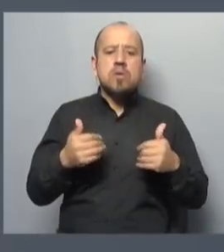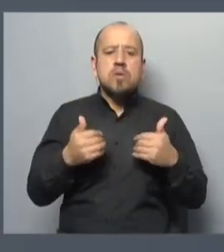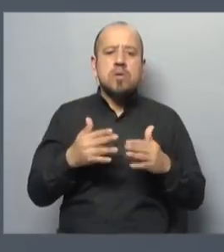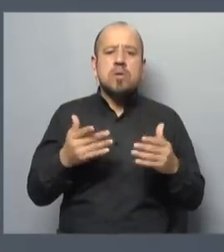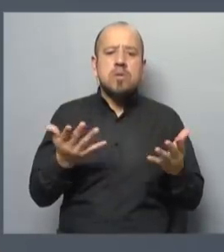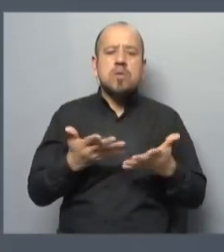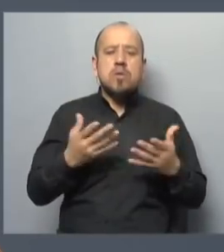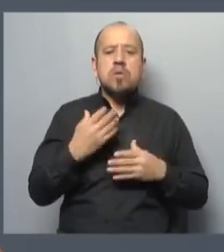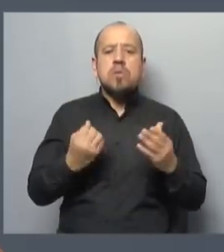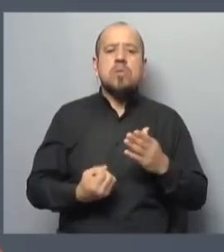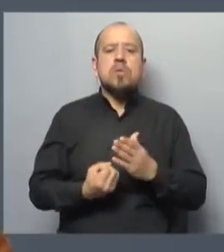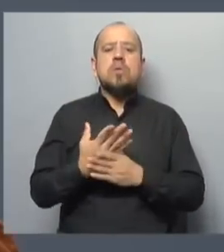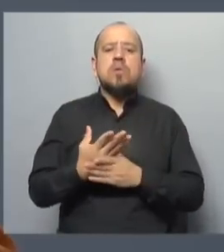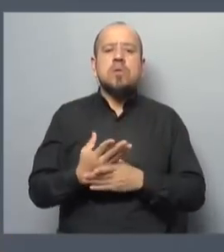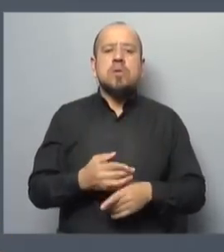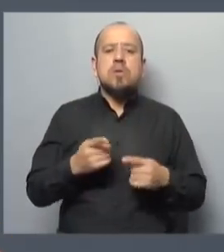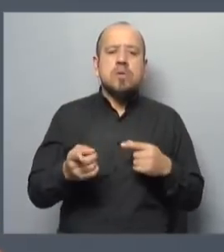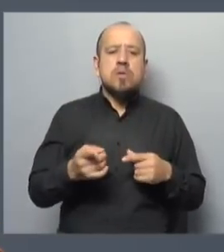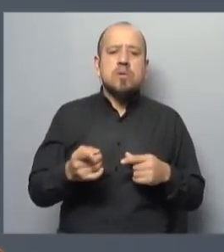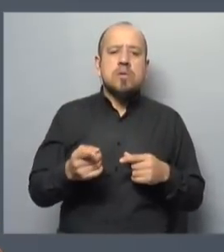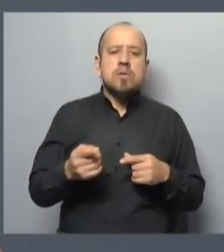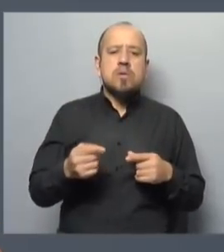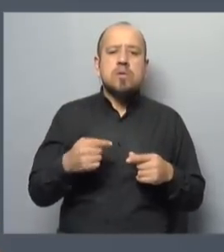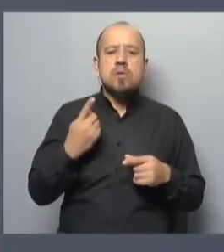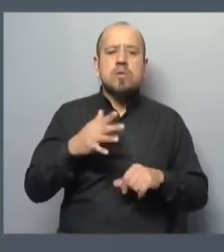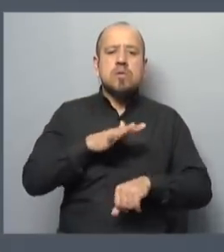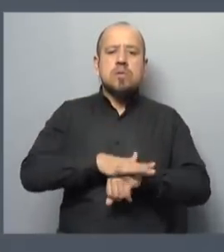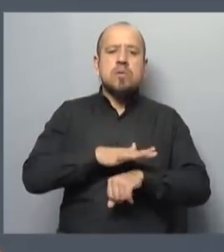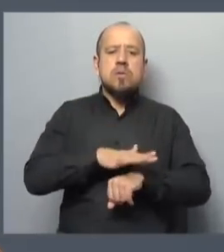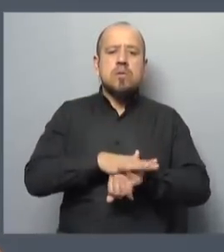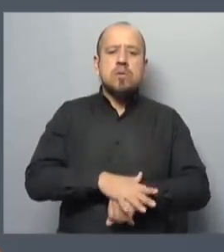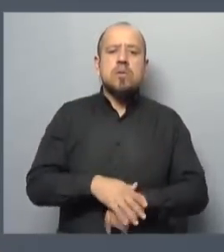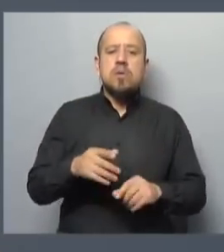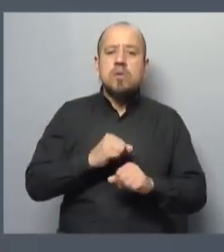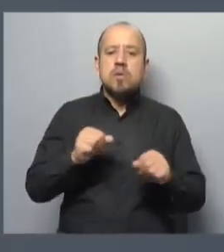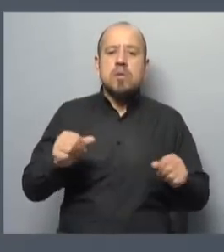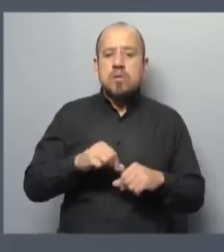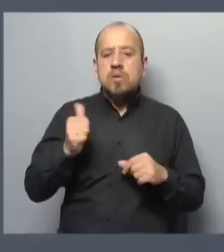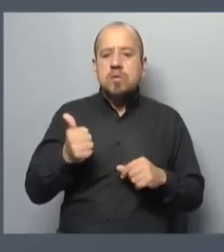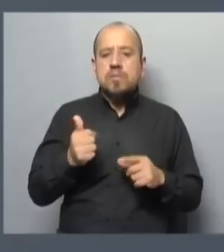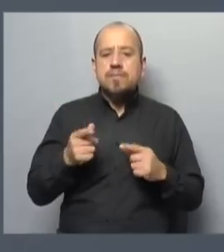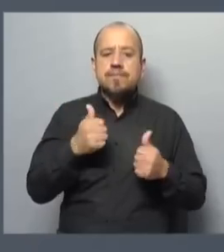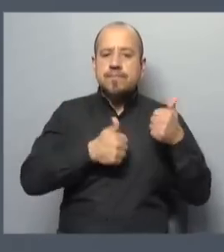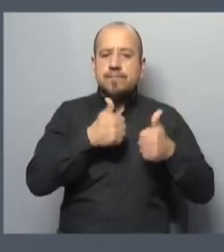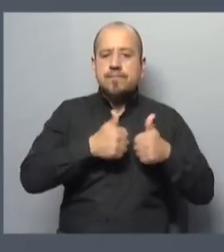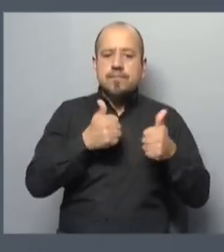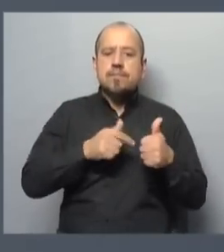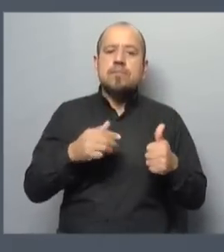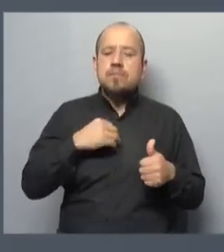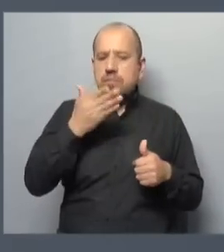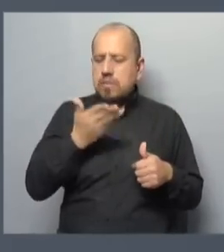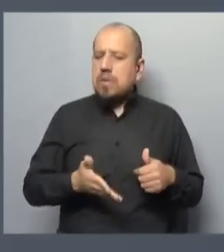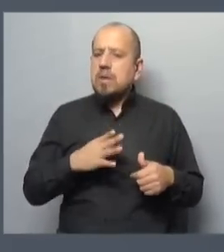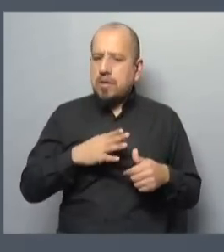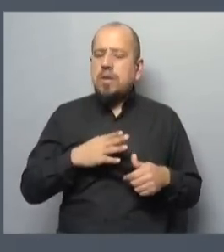más modernizado y no lo que jugamos en otro momento que ya con eso no se puede ganar tenemos son muy competitivos que tenemos carácter la garra